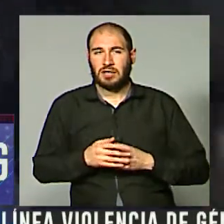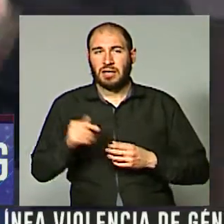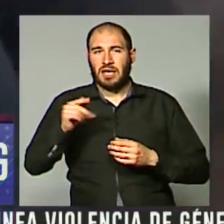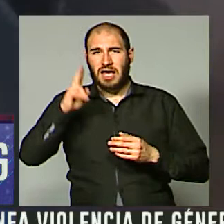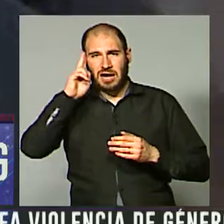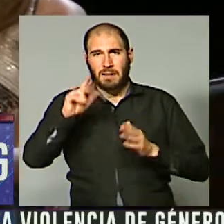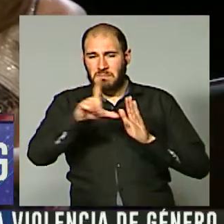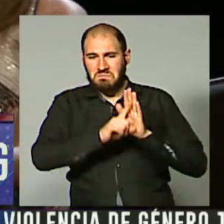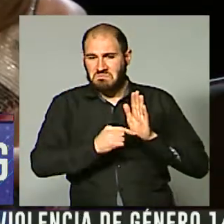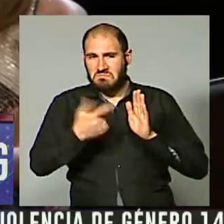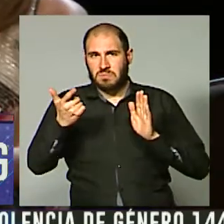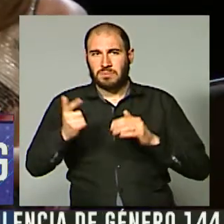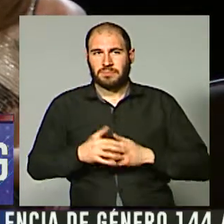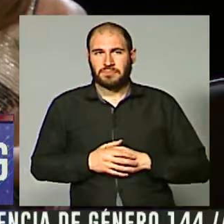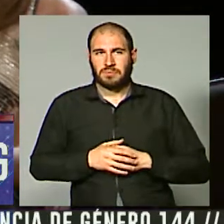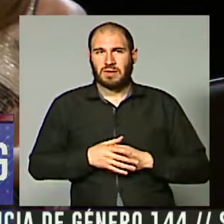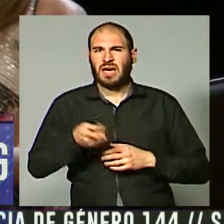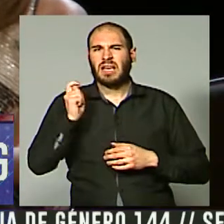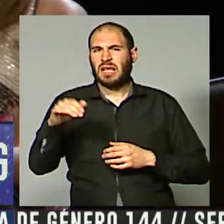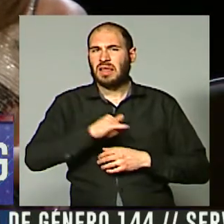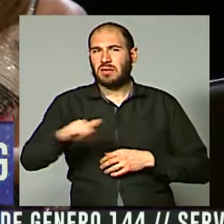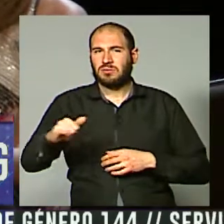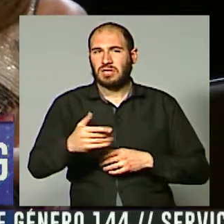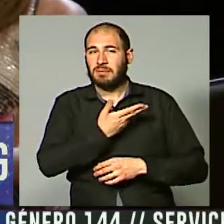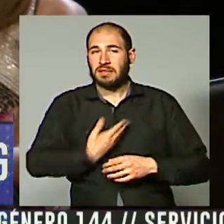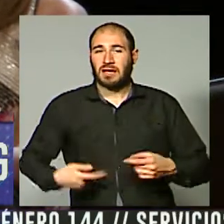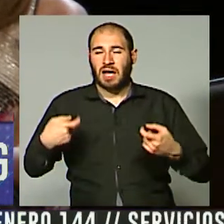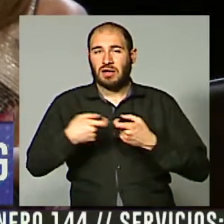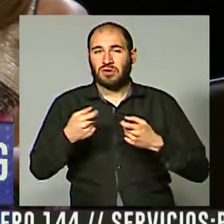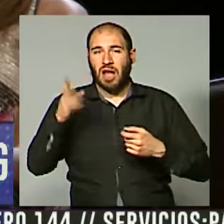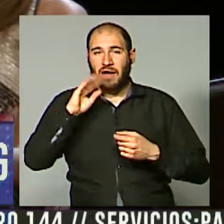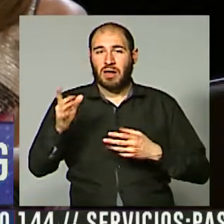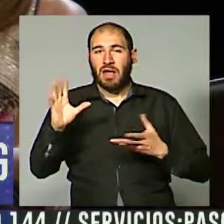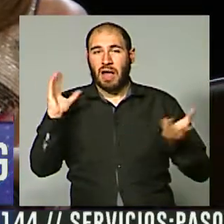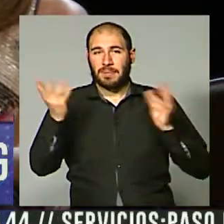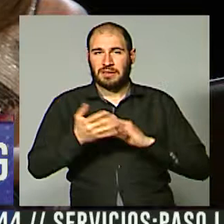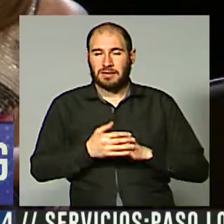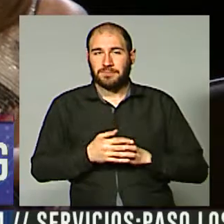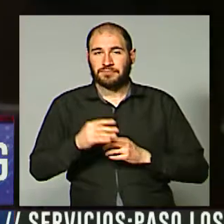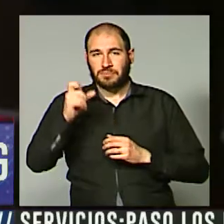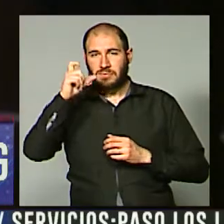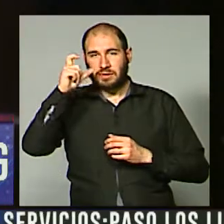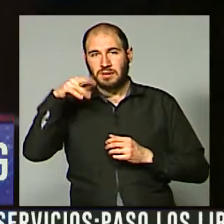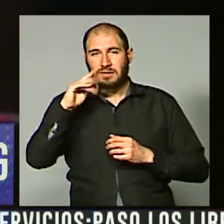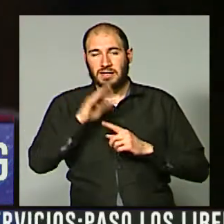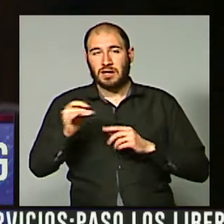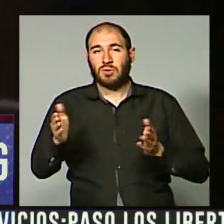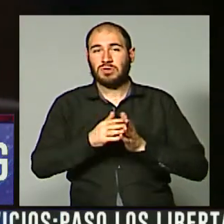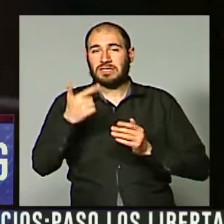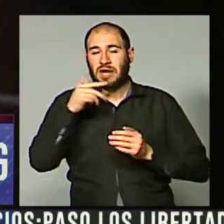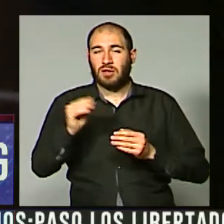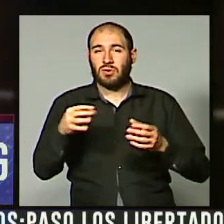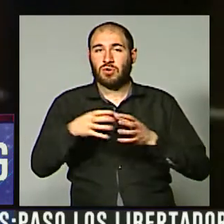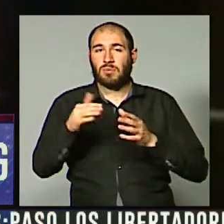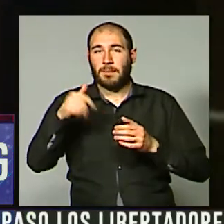las normas ambientales. ¿Quiénes hicieron la denuncia? El presidente de la Asociación de Abogados Ambientalistas, Enrique Viale, con el senador del Partido